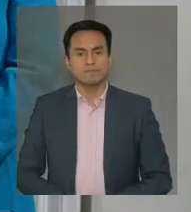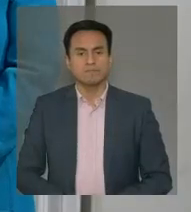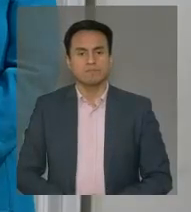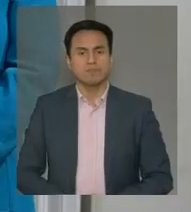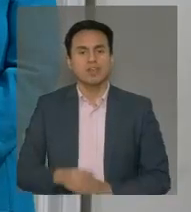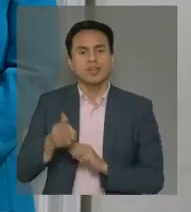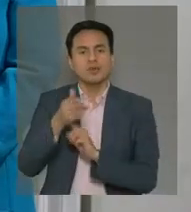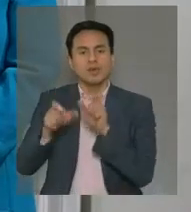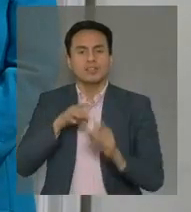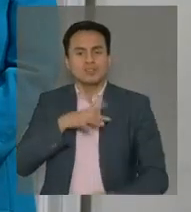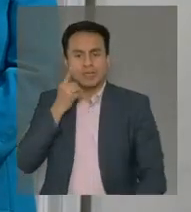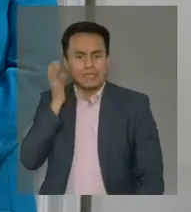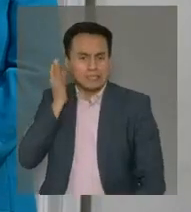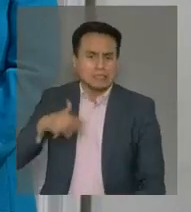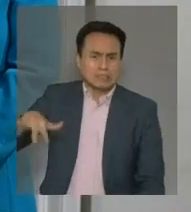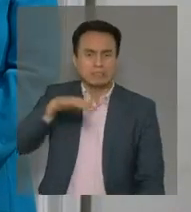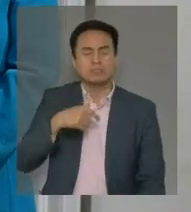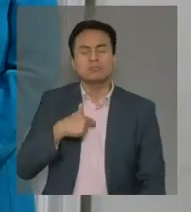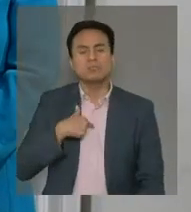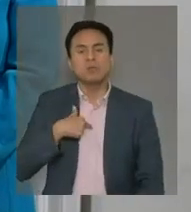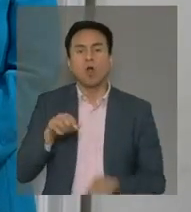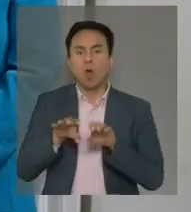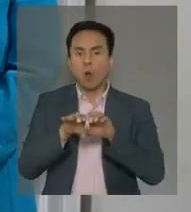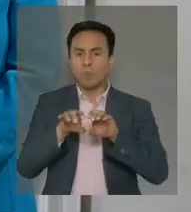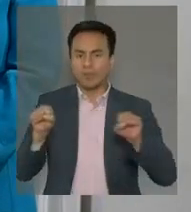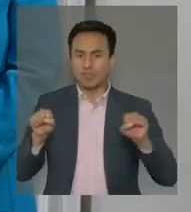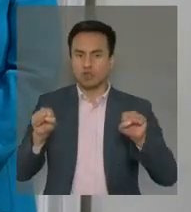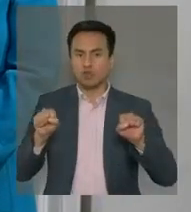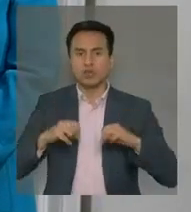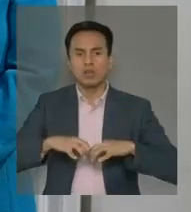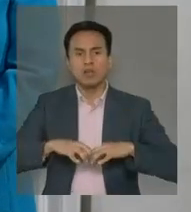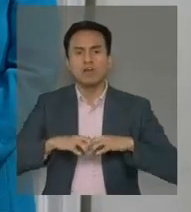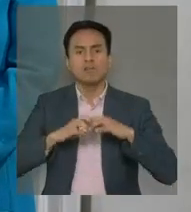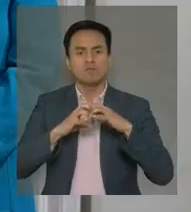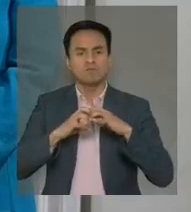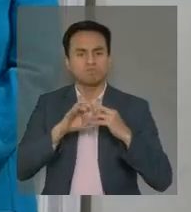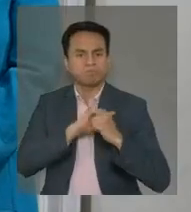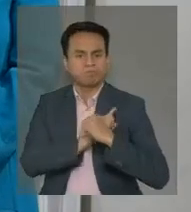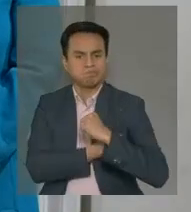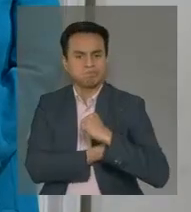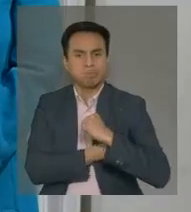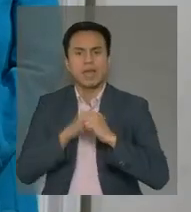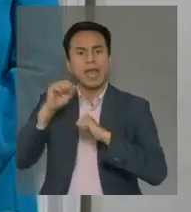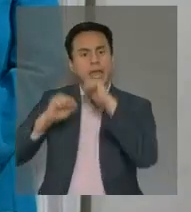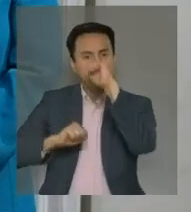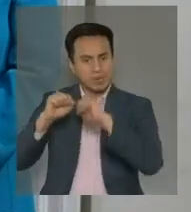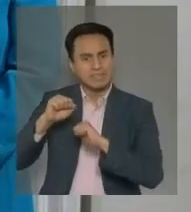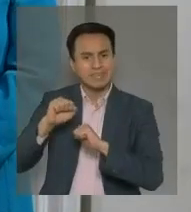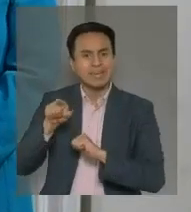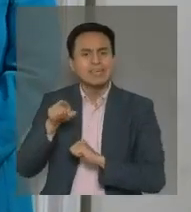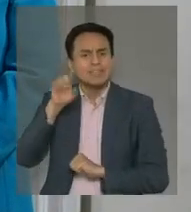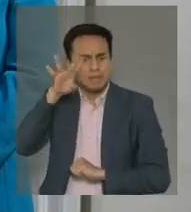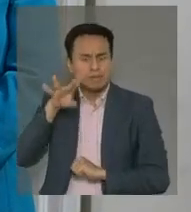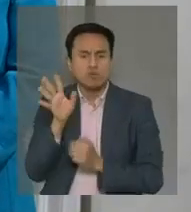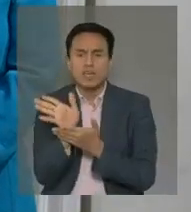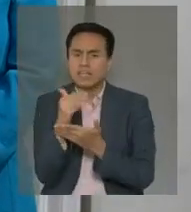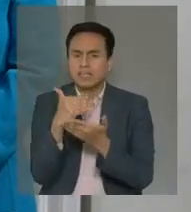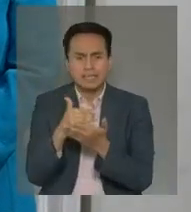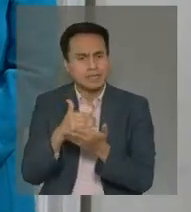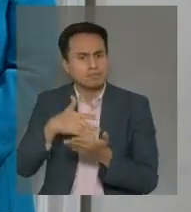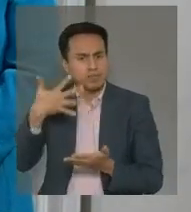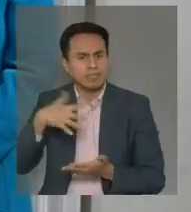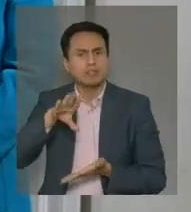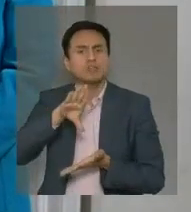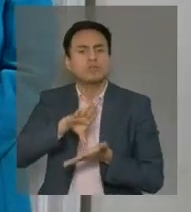compatriotas estoy comprometido con el fortalecimiento de esta empresa que sabemos es estratégica para